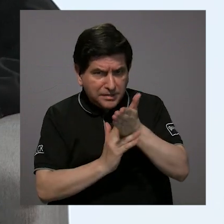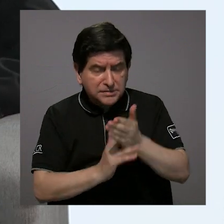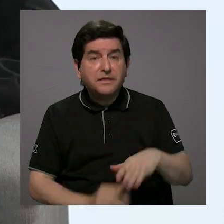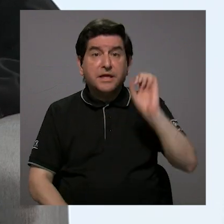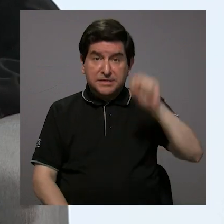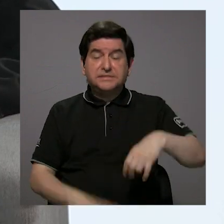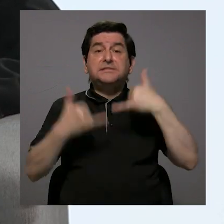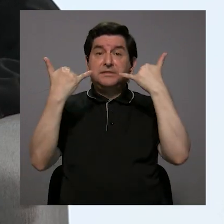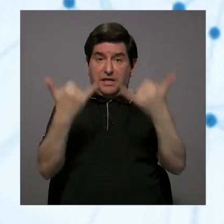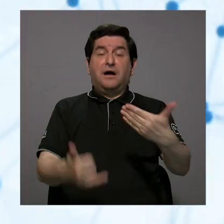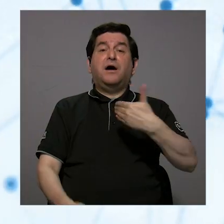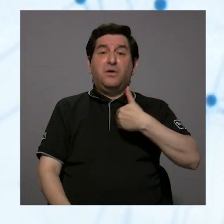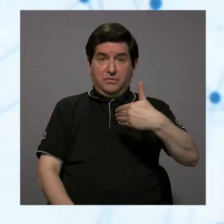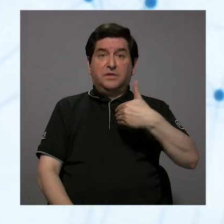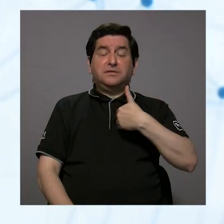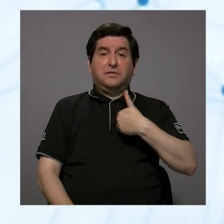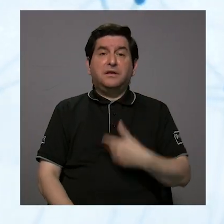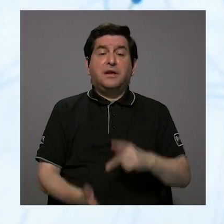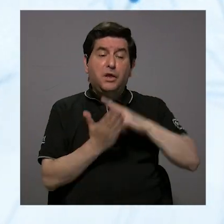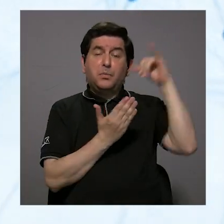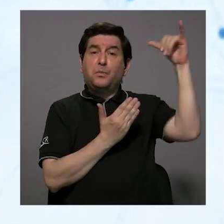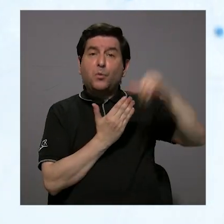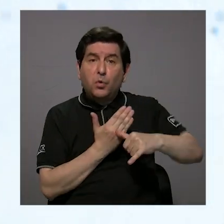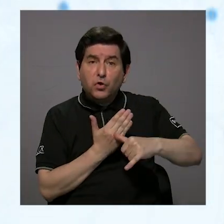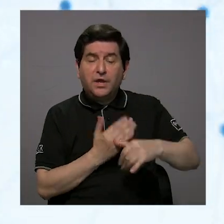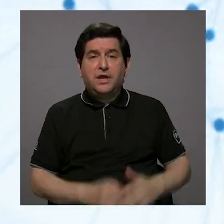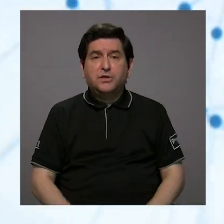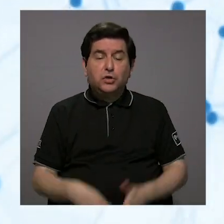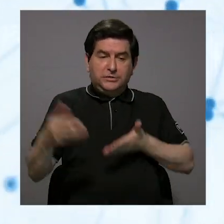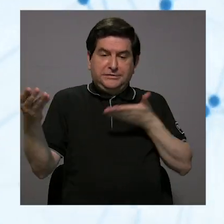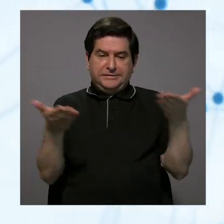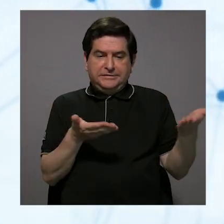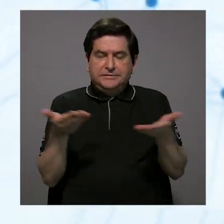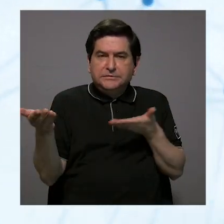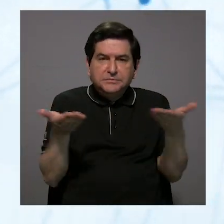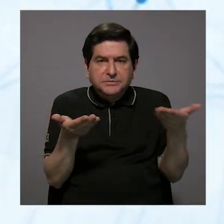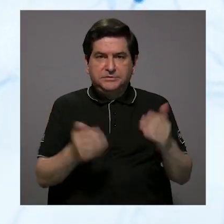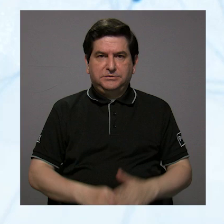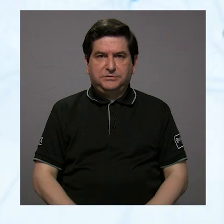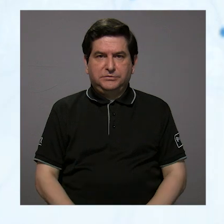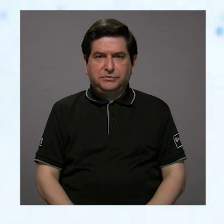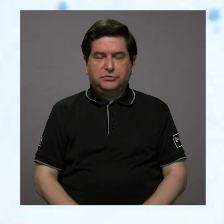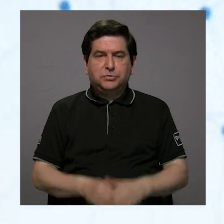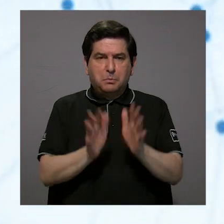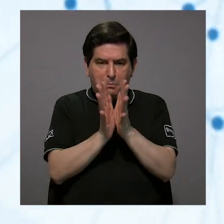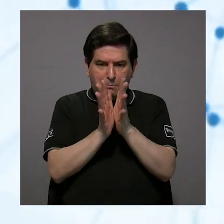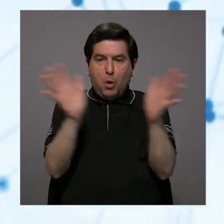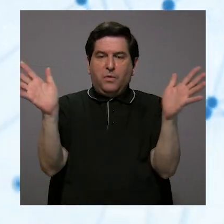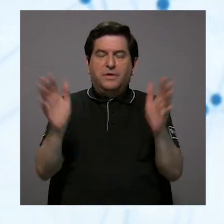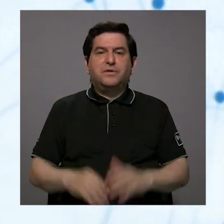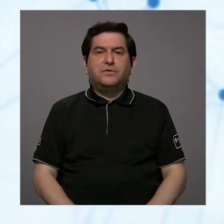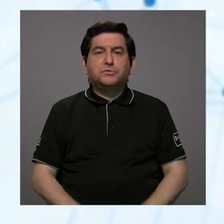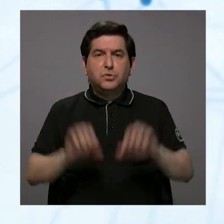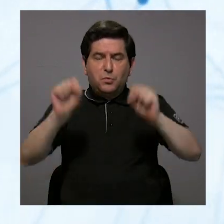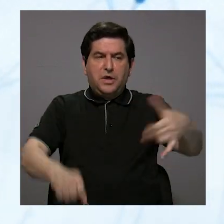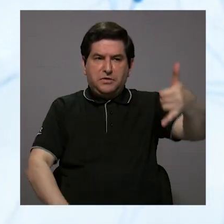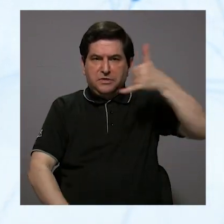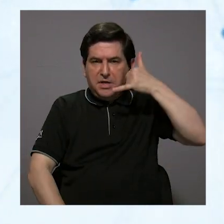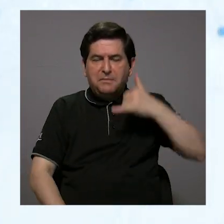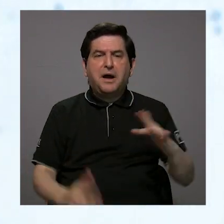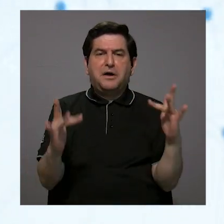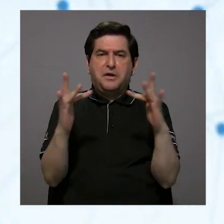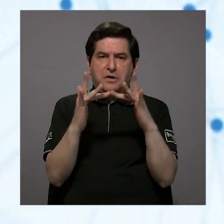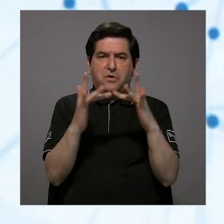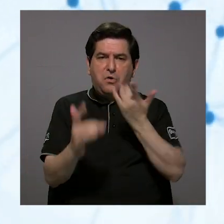al Sí, Cimovo. ahora tenemos un proyecto de servicios para el público, para que puedan llamar